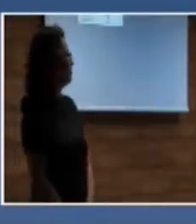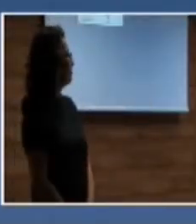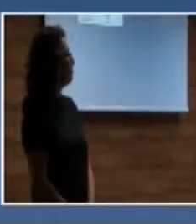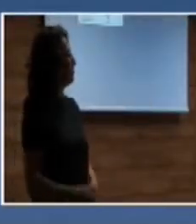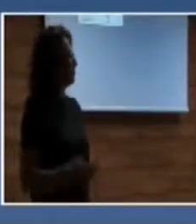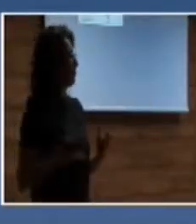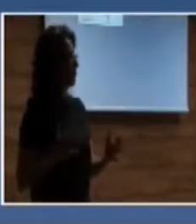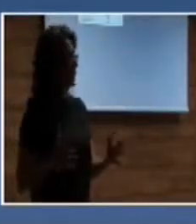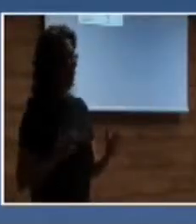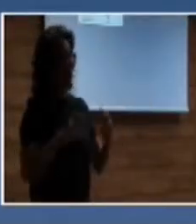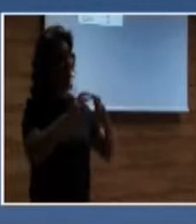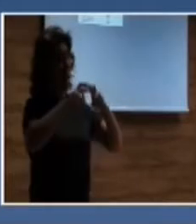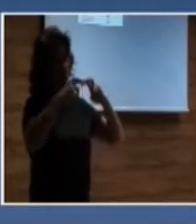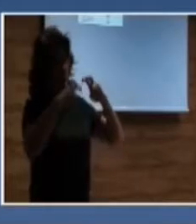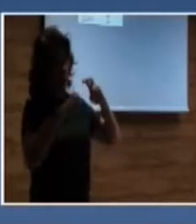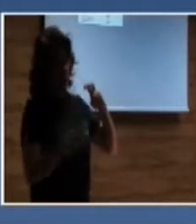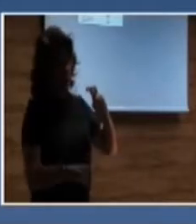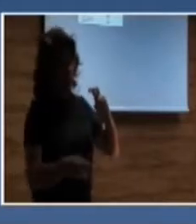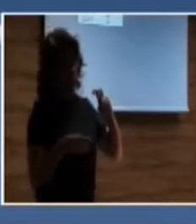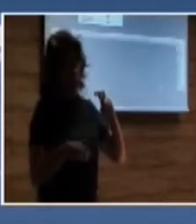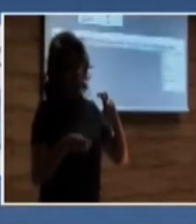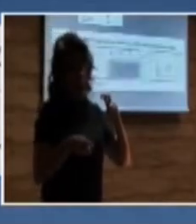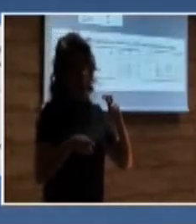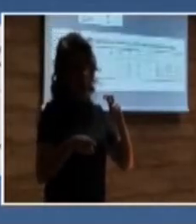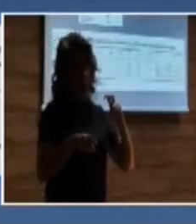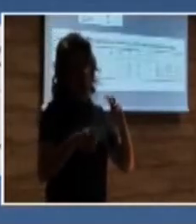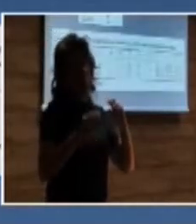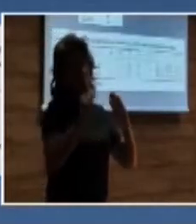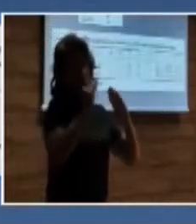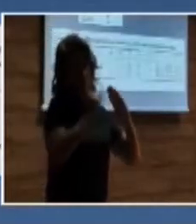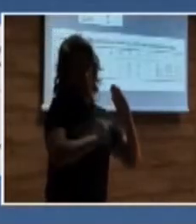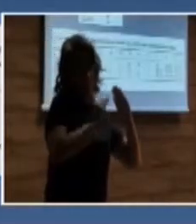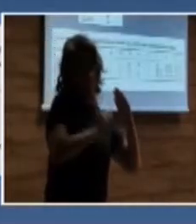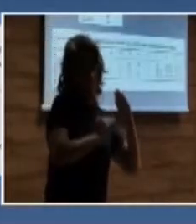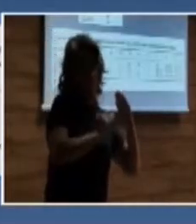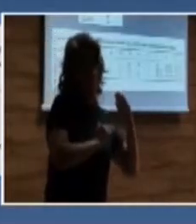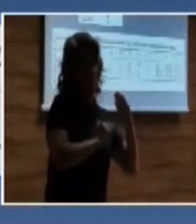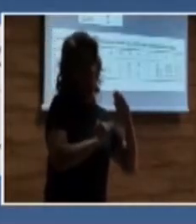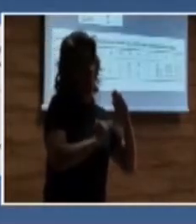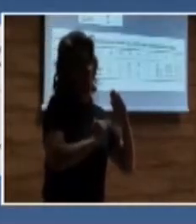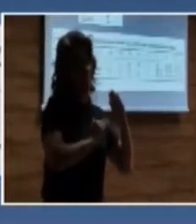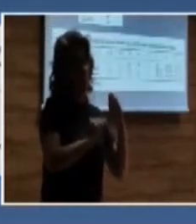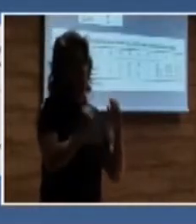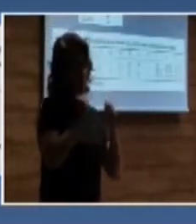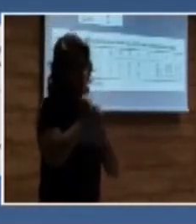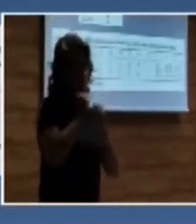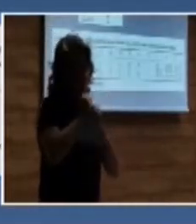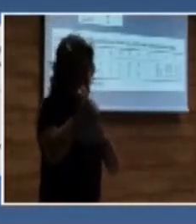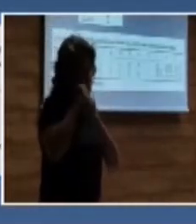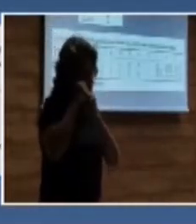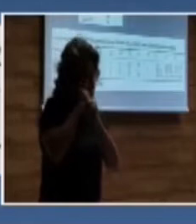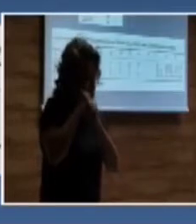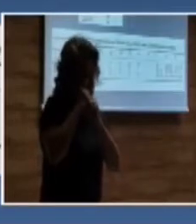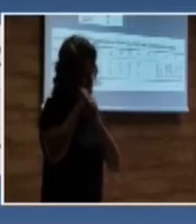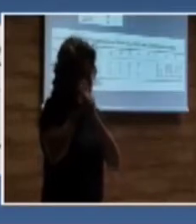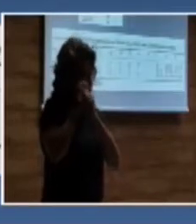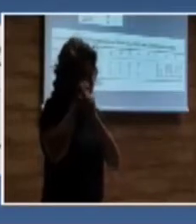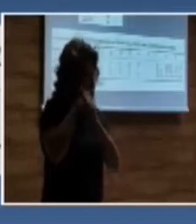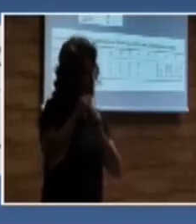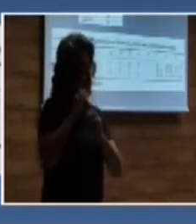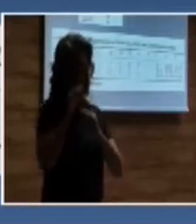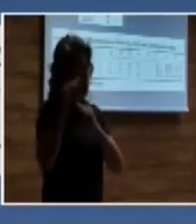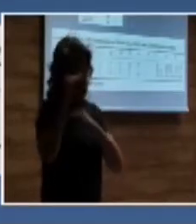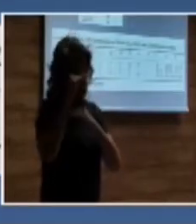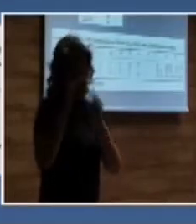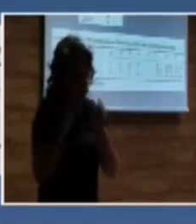Entonces, hay un gen apolipoproteína E que no es menor, que es muy importante, que nosotros hemos trabajado hace 15 años ya con ese gen, y que estamos trabajando en